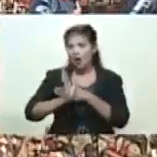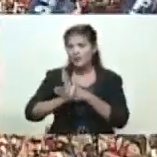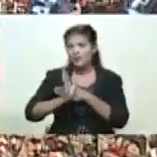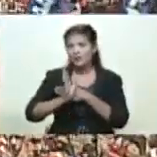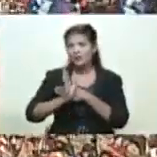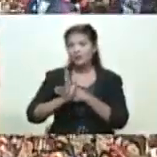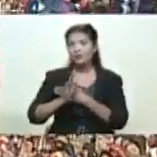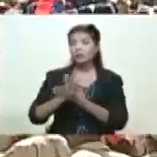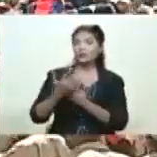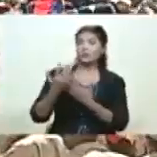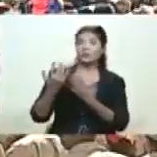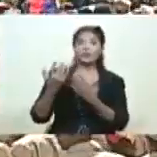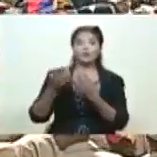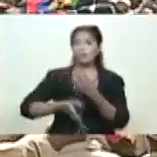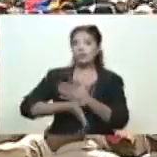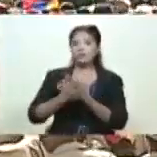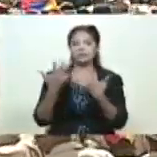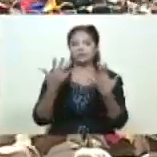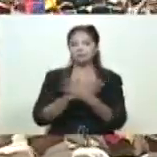del